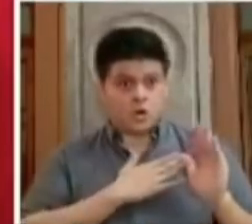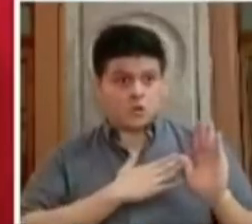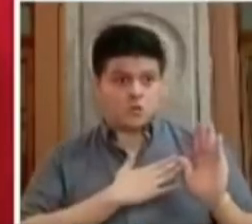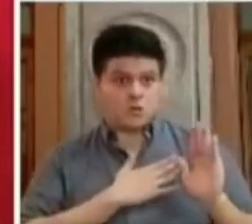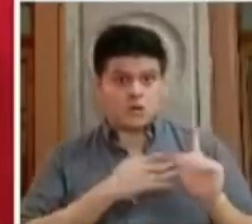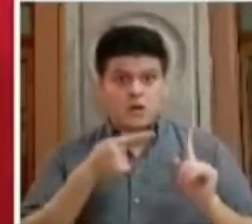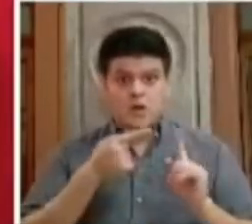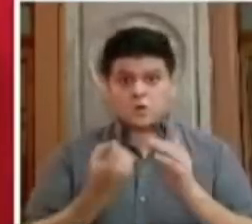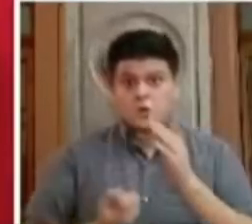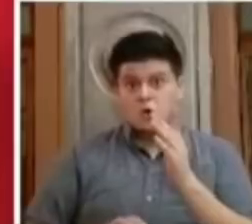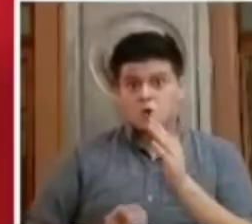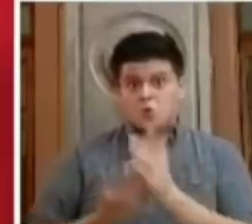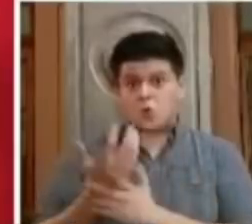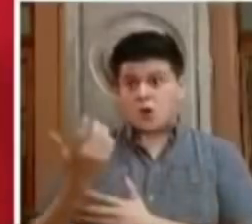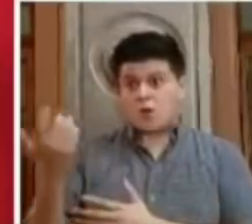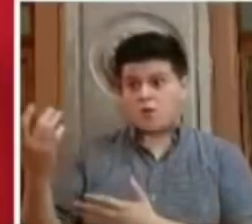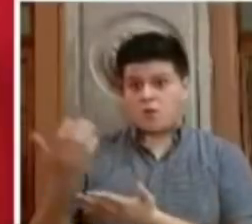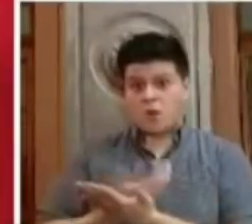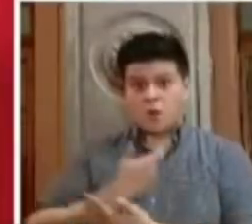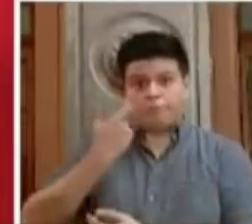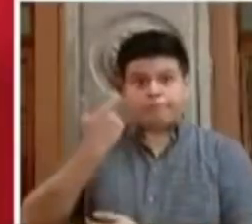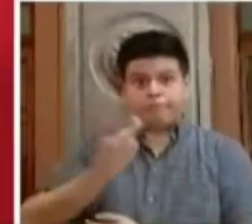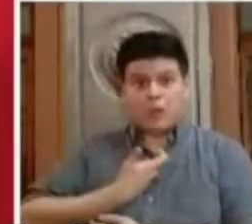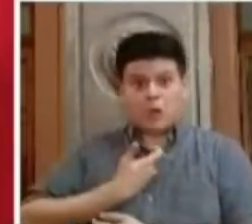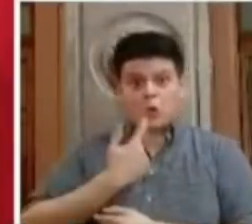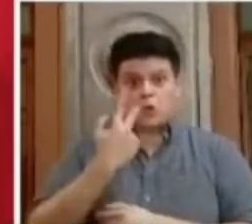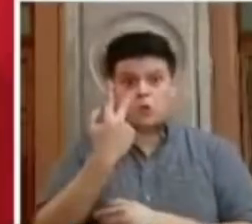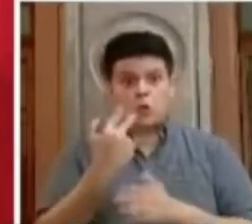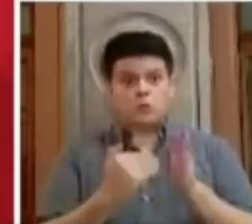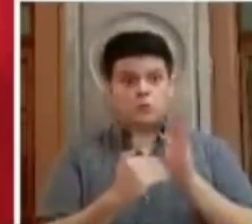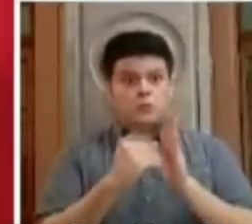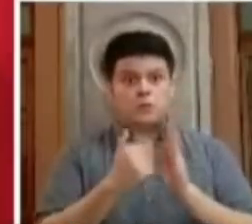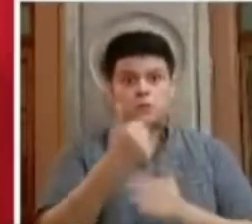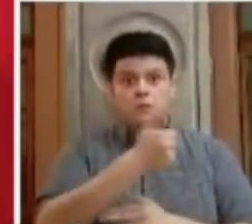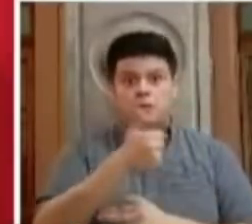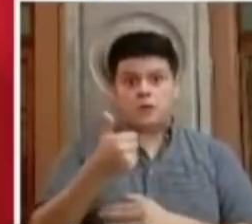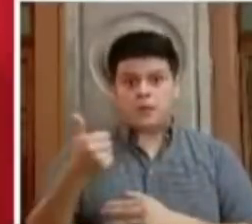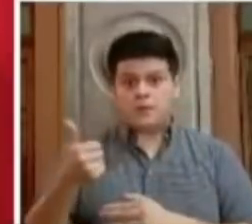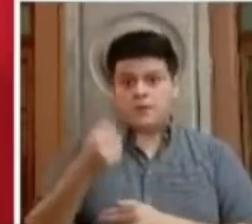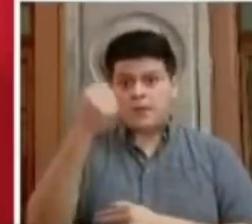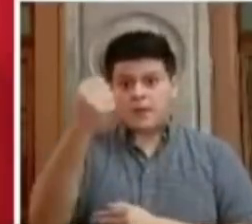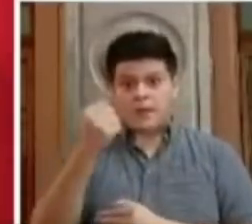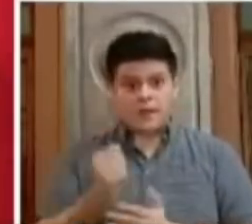nuevo que va a cobrar los 2 millones por casino que siempre había cobrado el Bronco.